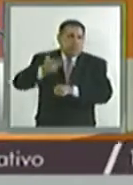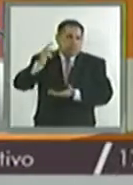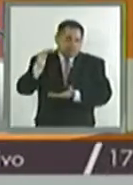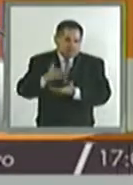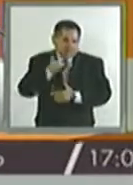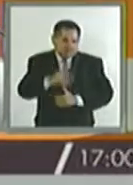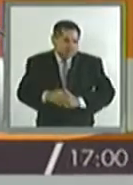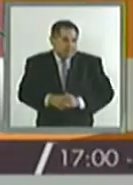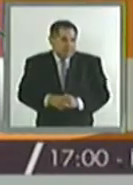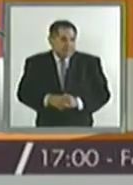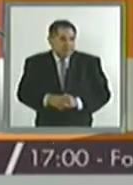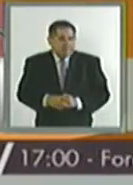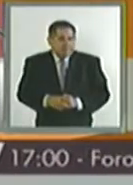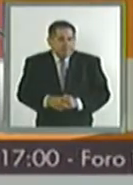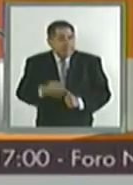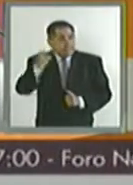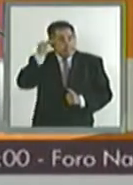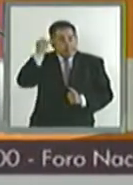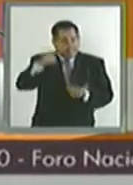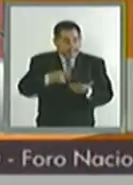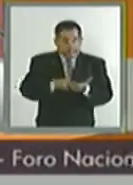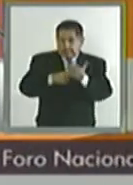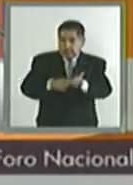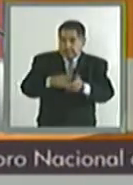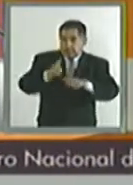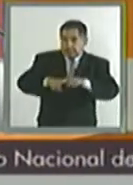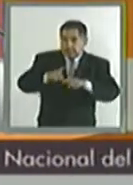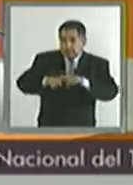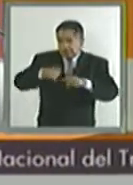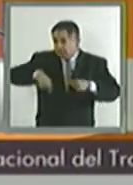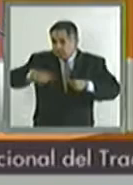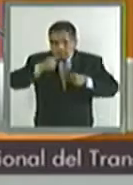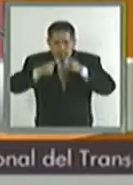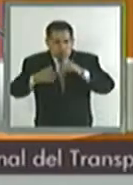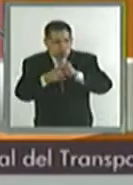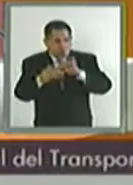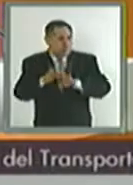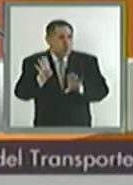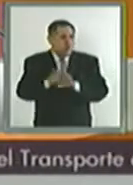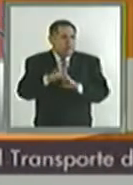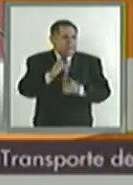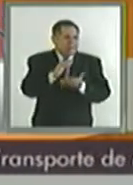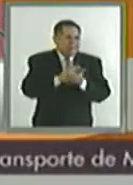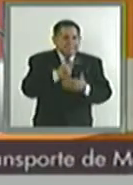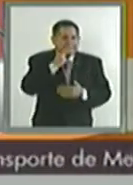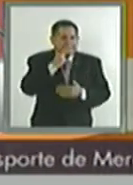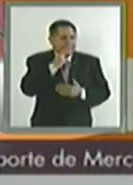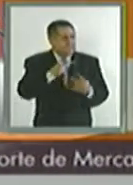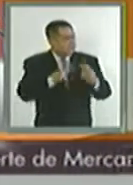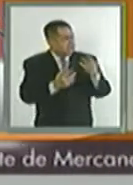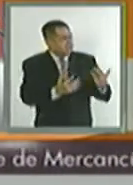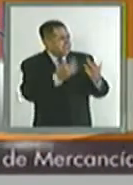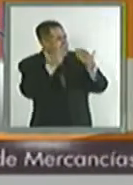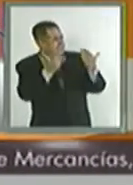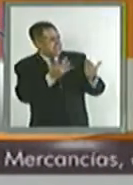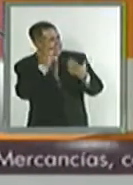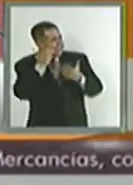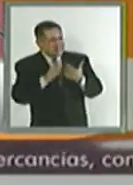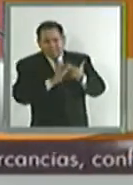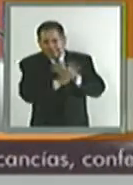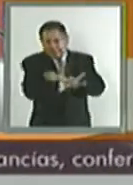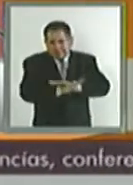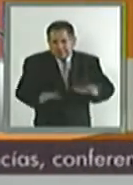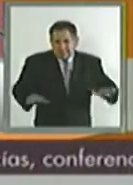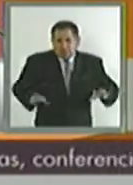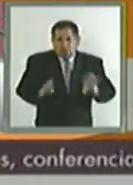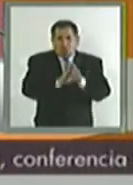tabaquismo. La iniciativa que hoy presentamos busca reducir la exposición de no fumadores al humo de tabaco con la